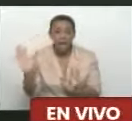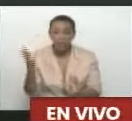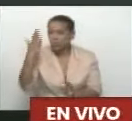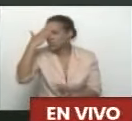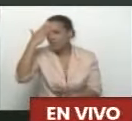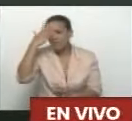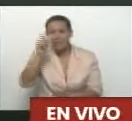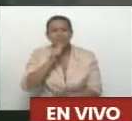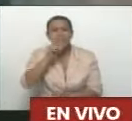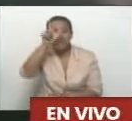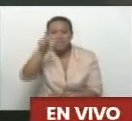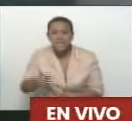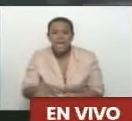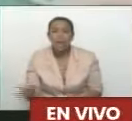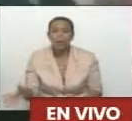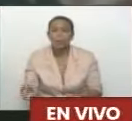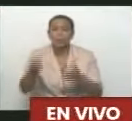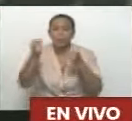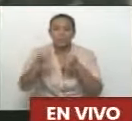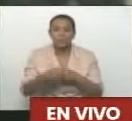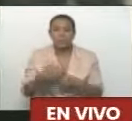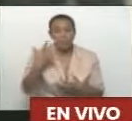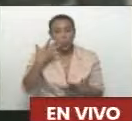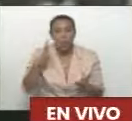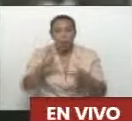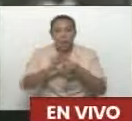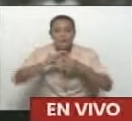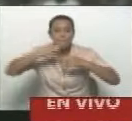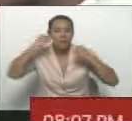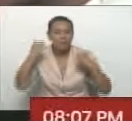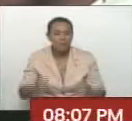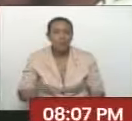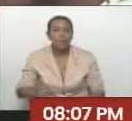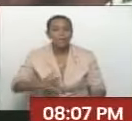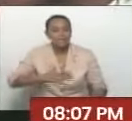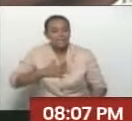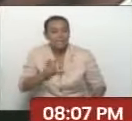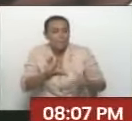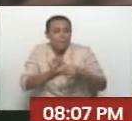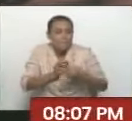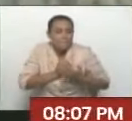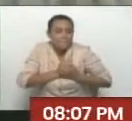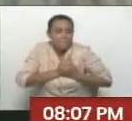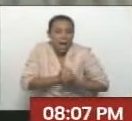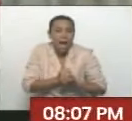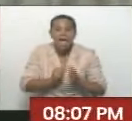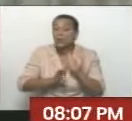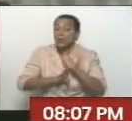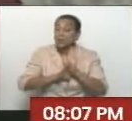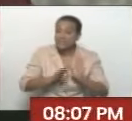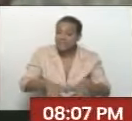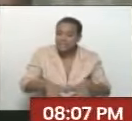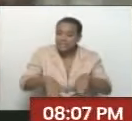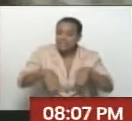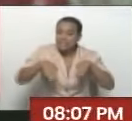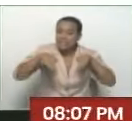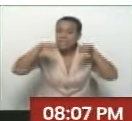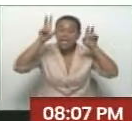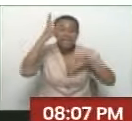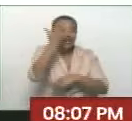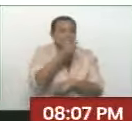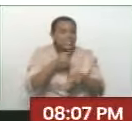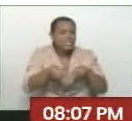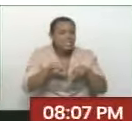muy bien de quién, pero lo hice. Y nos hicimos más fuertes y nos quisimos más. Y crecí. De niña